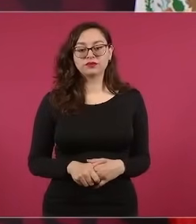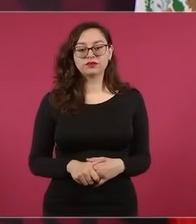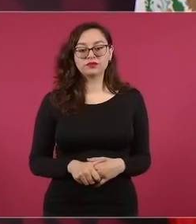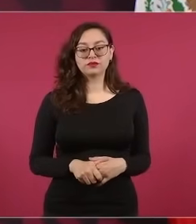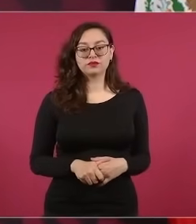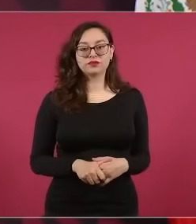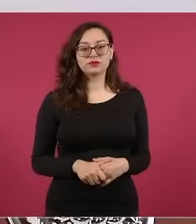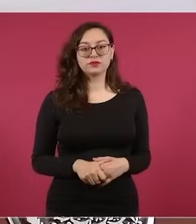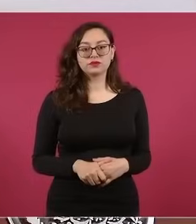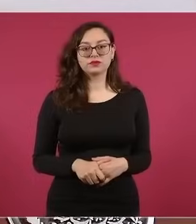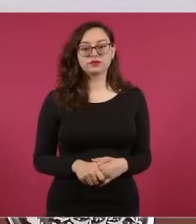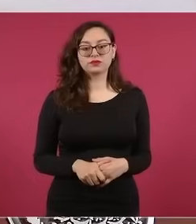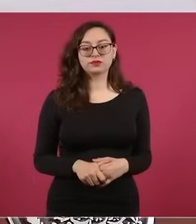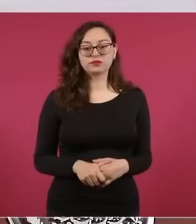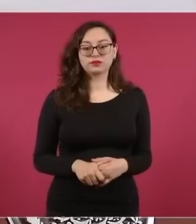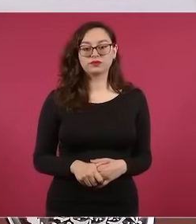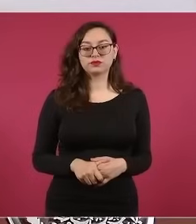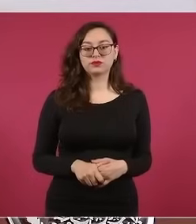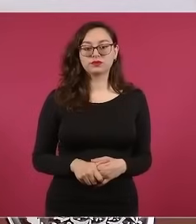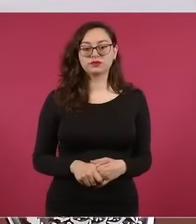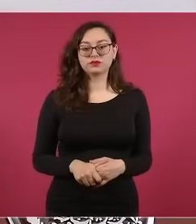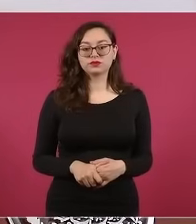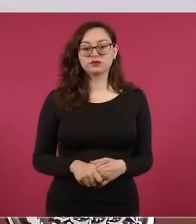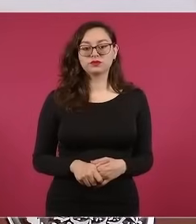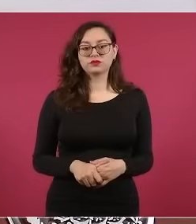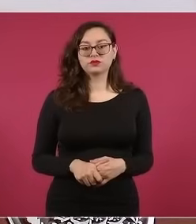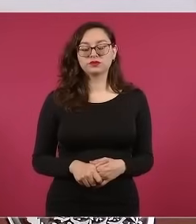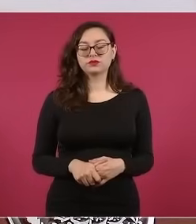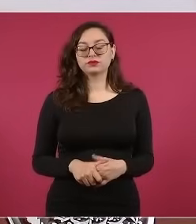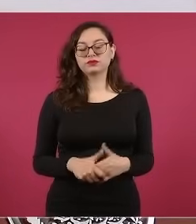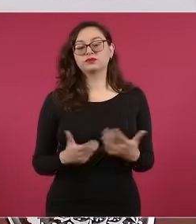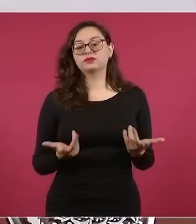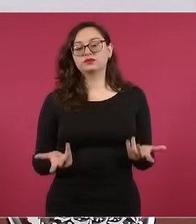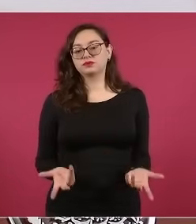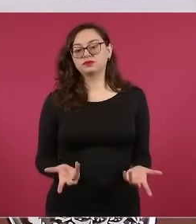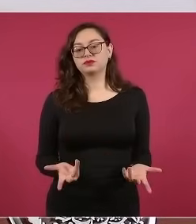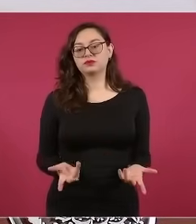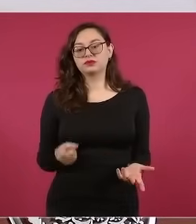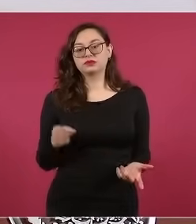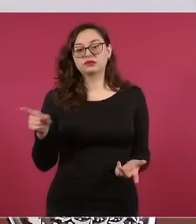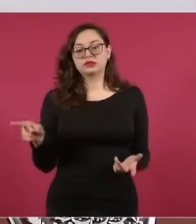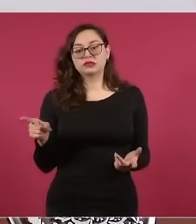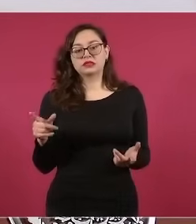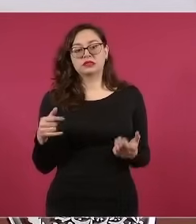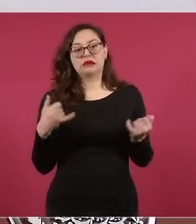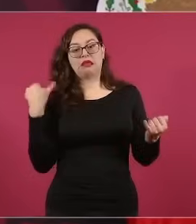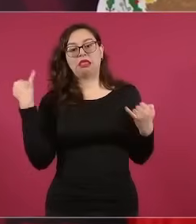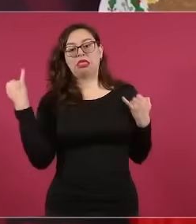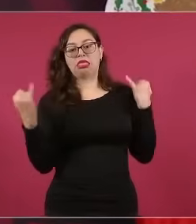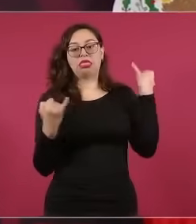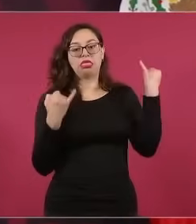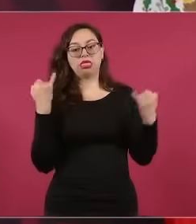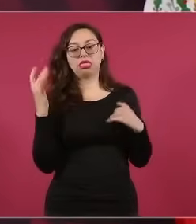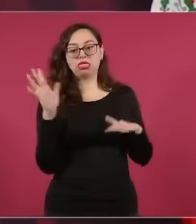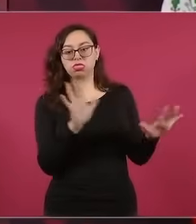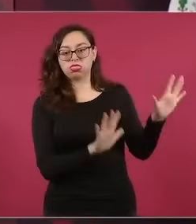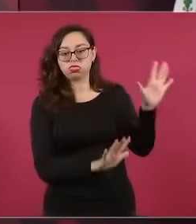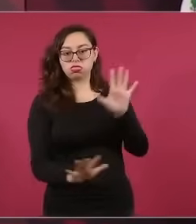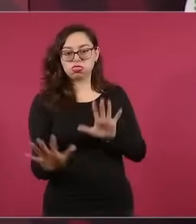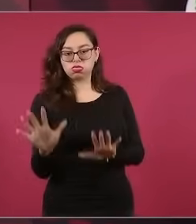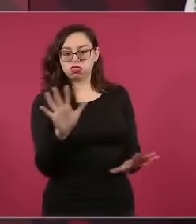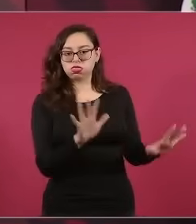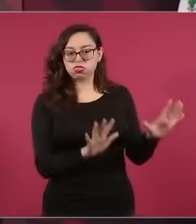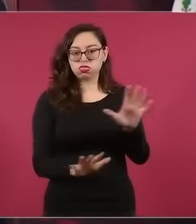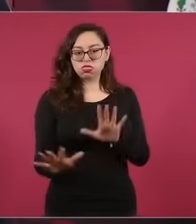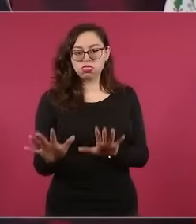Y desviando también la atención, porque ahí llega Claudio X. González, pero no informa.